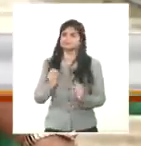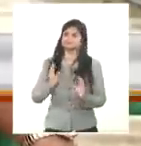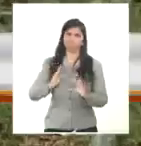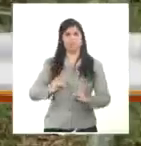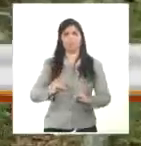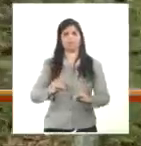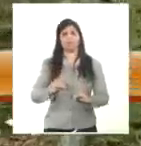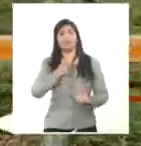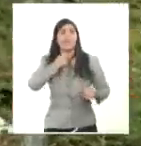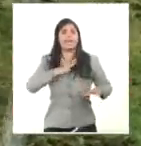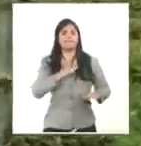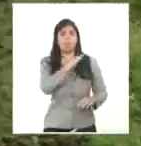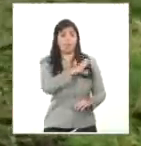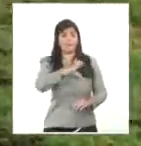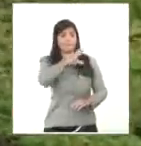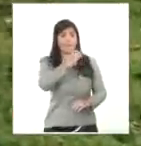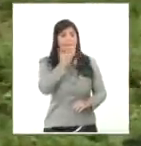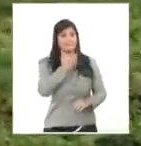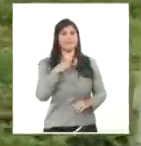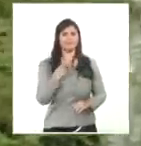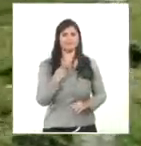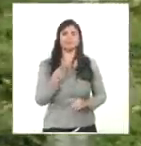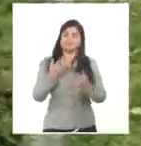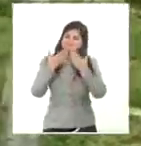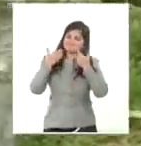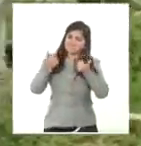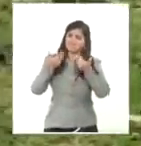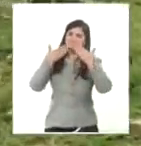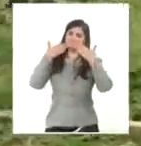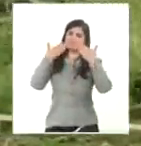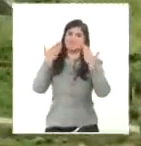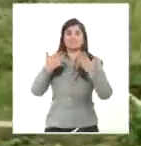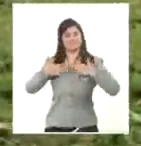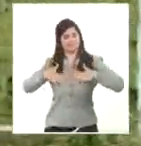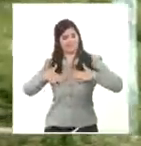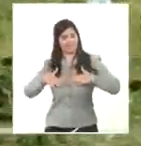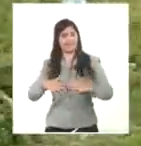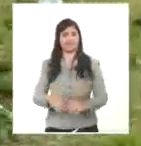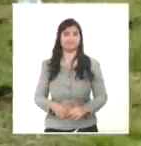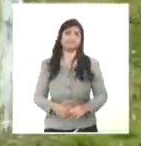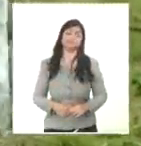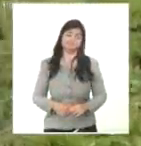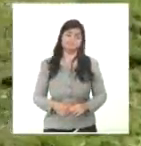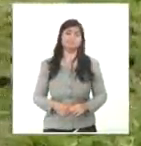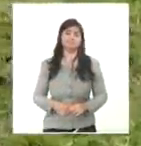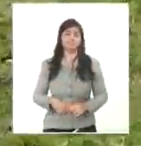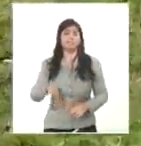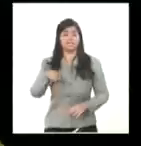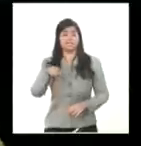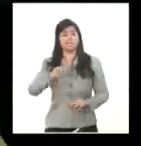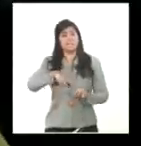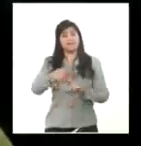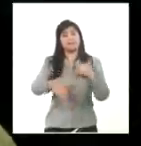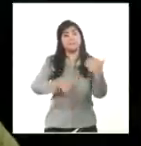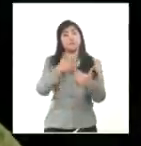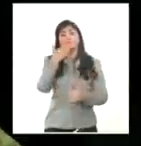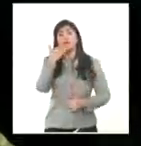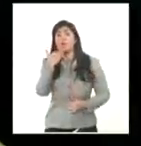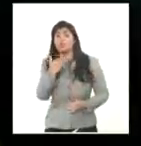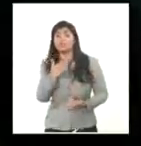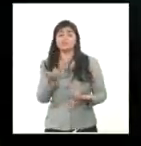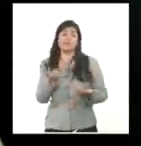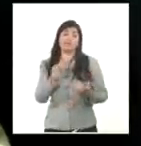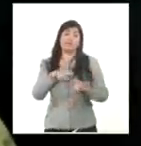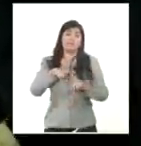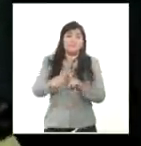de la empresa. El hurto y sacrificio ilegal de ganado mayor es hoy uno de los desvelos de los agricultores cubanos. Preocuparse y ocuparse